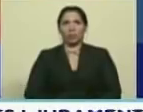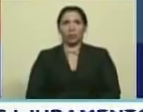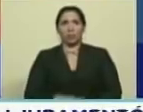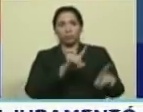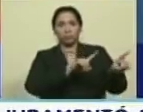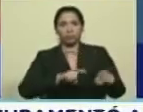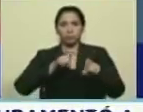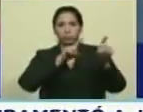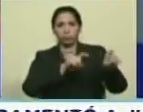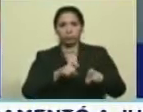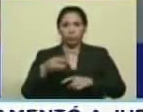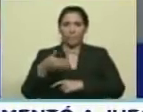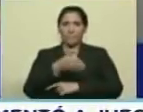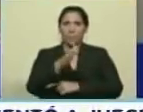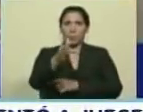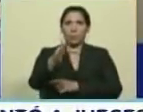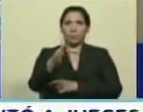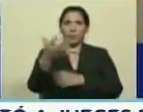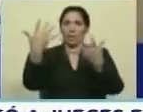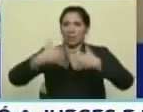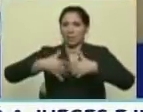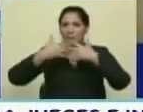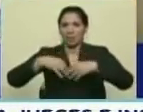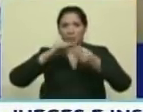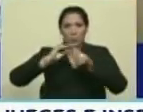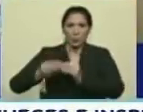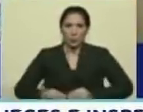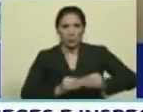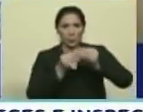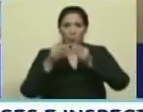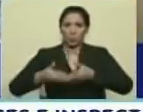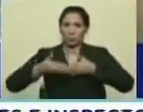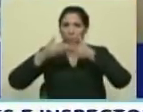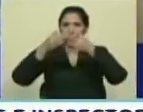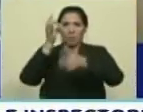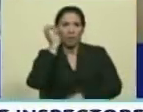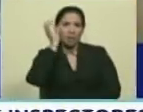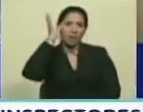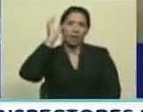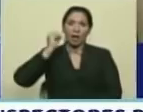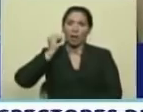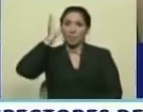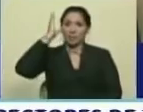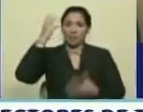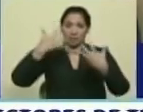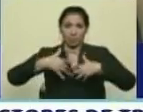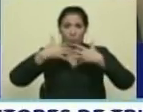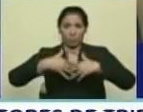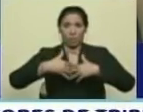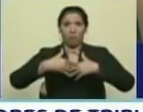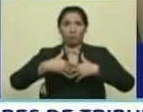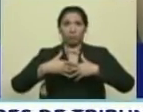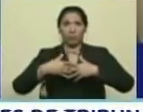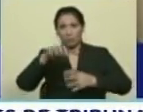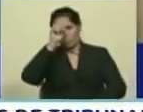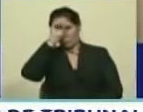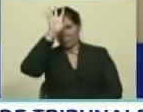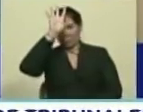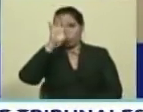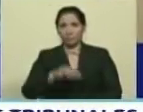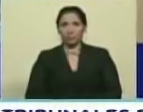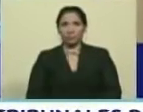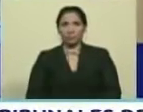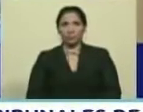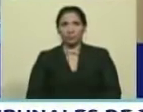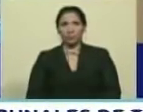agrícola, pesquero, de la industria y las reparaciones navales, la creación de capacidades industriales, la minería extractiva, las